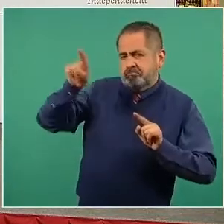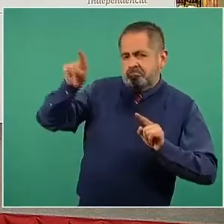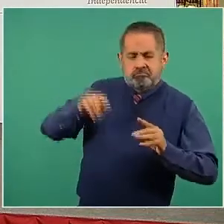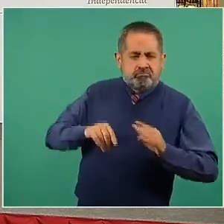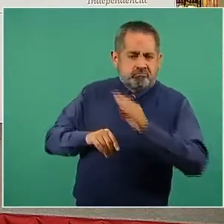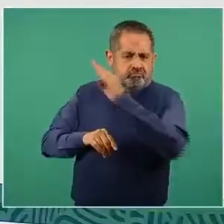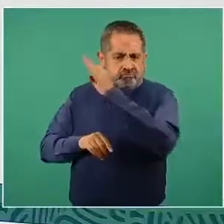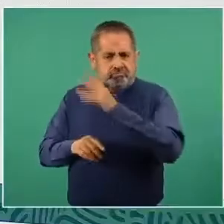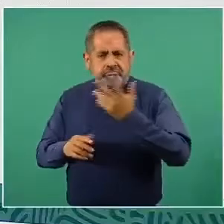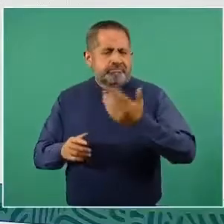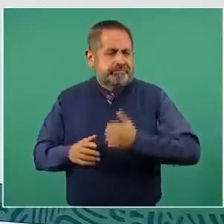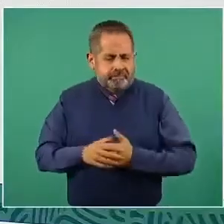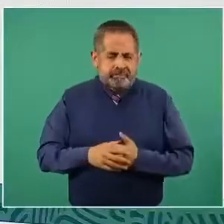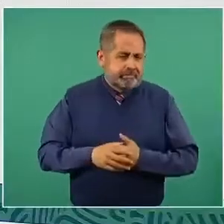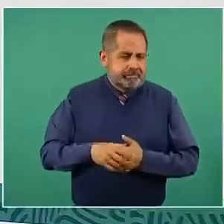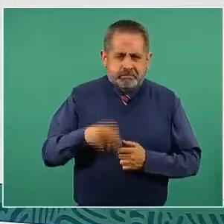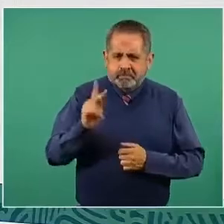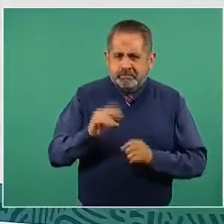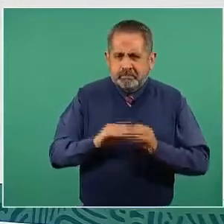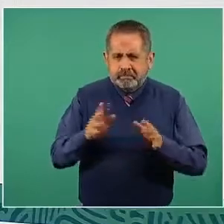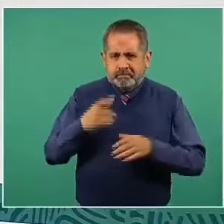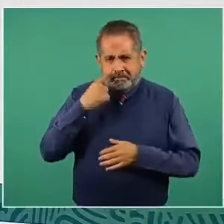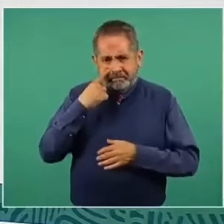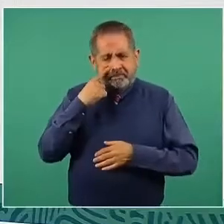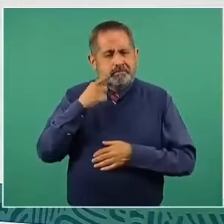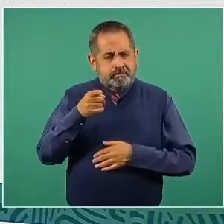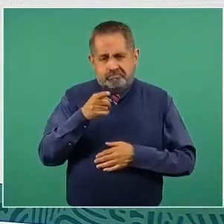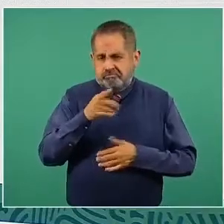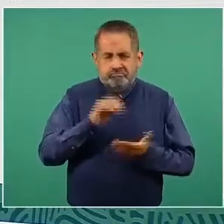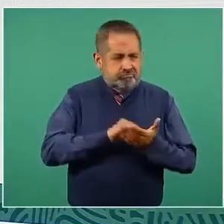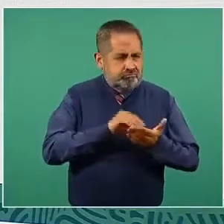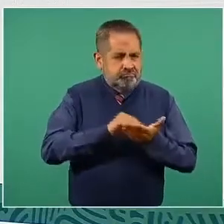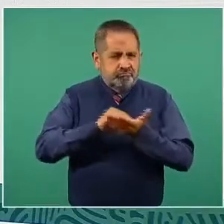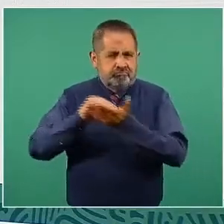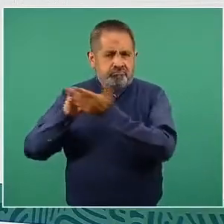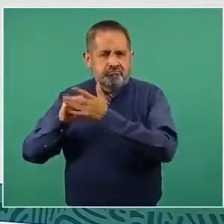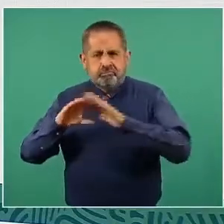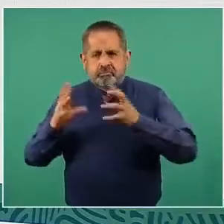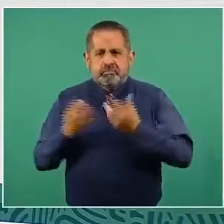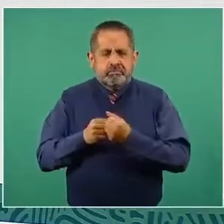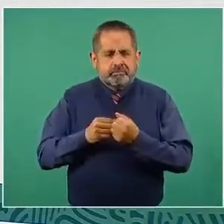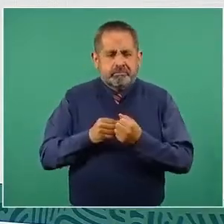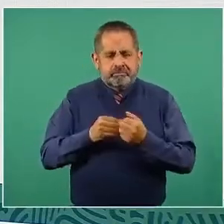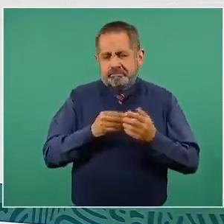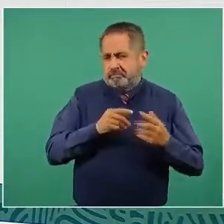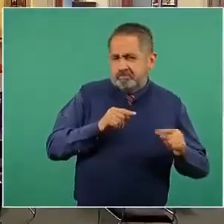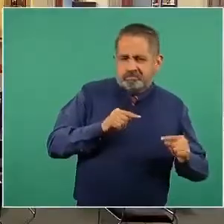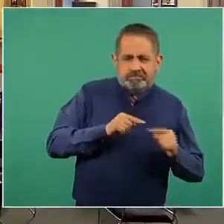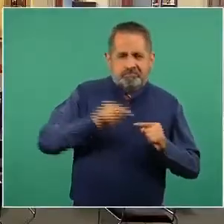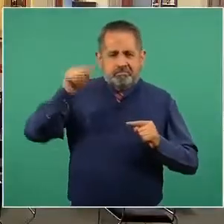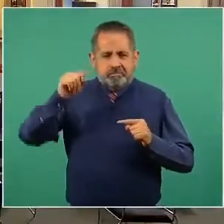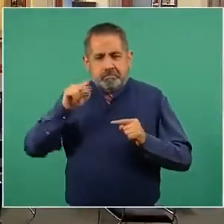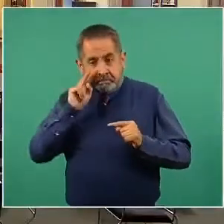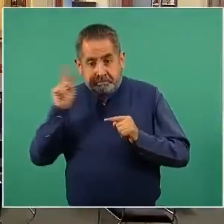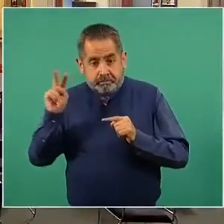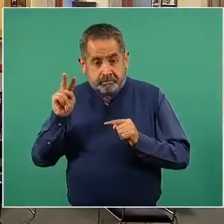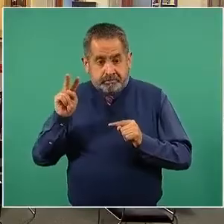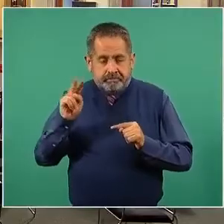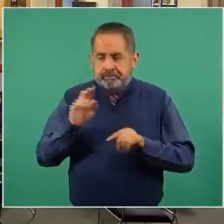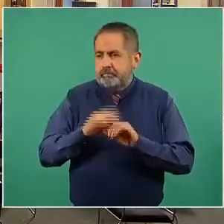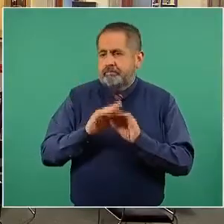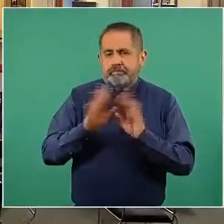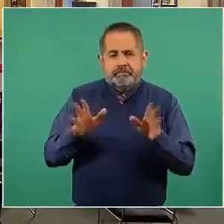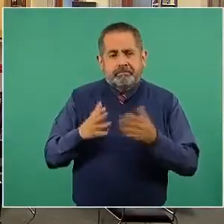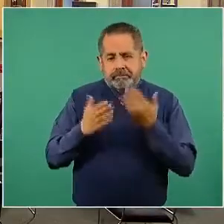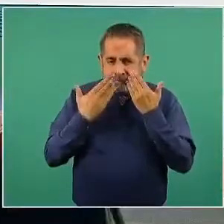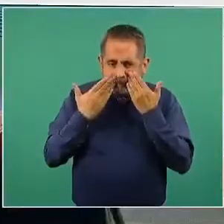fluctuaciones de la curva, pero en general esta línea continua más o menos a 45 grados, que revela la vacunación. Estamos